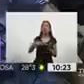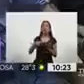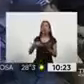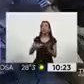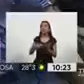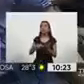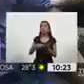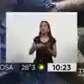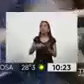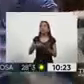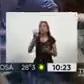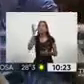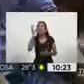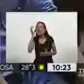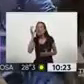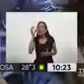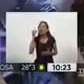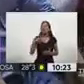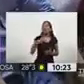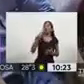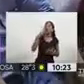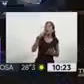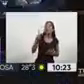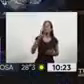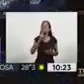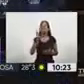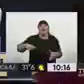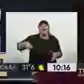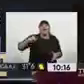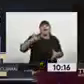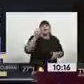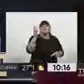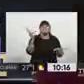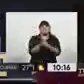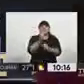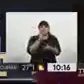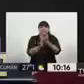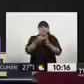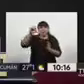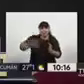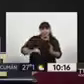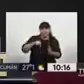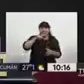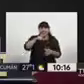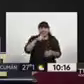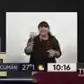En el 19 se ubicaba el 11,6%, un beneficio